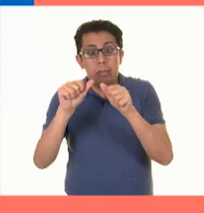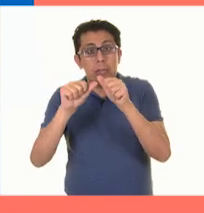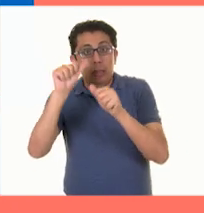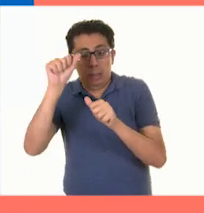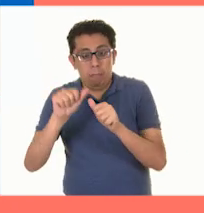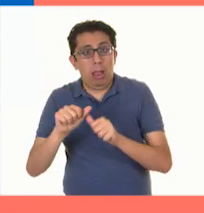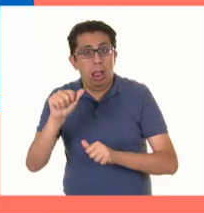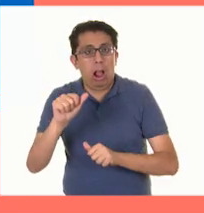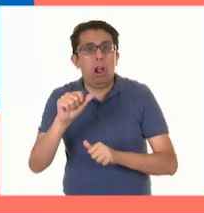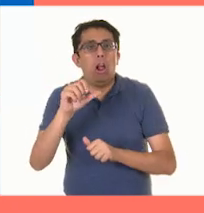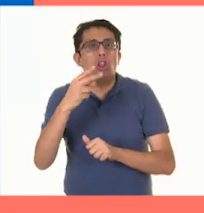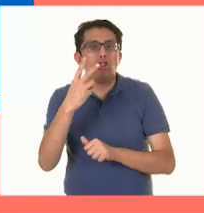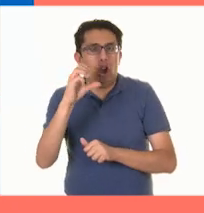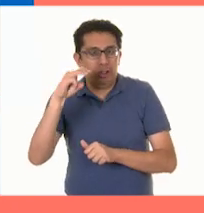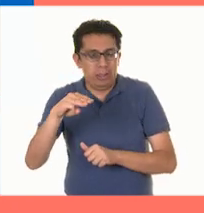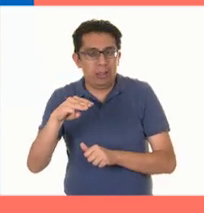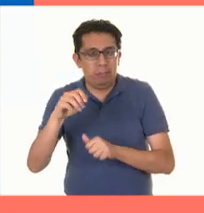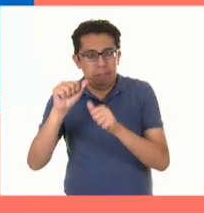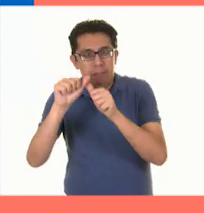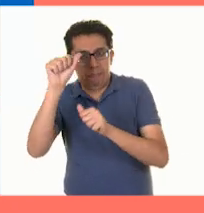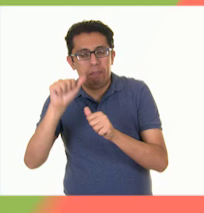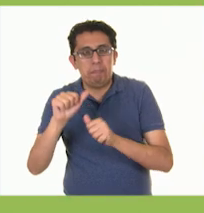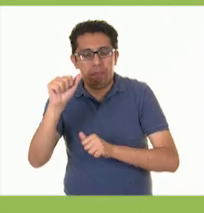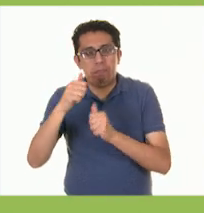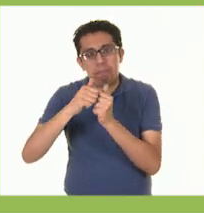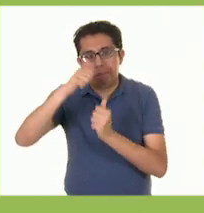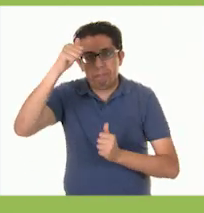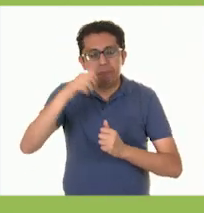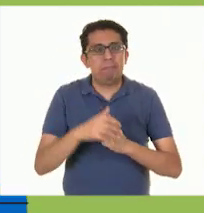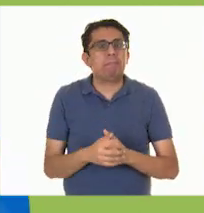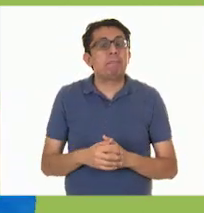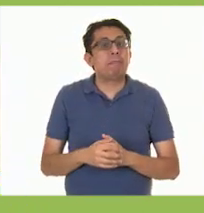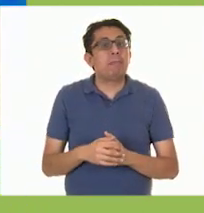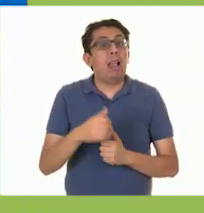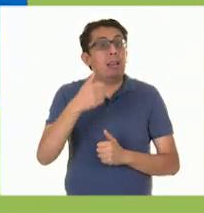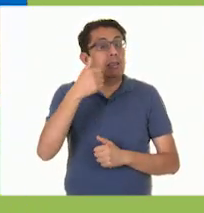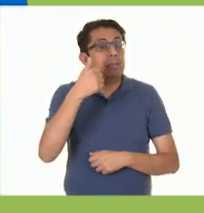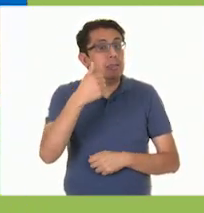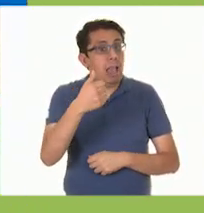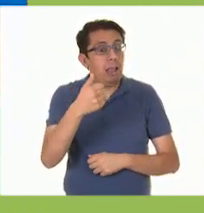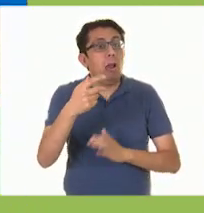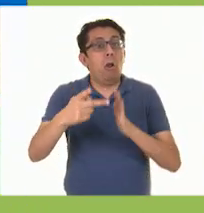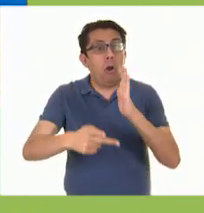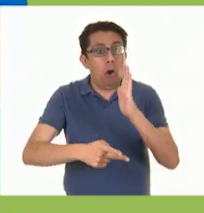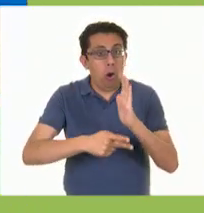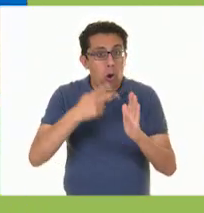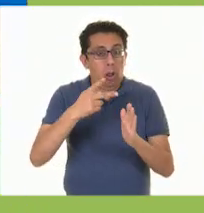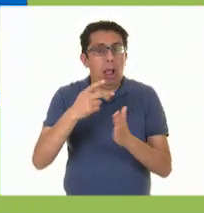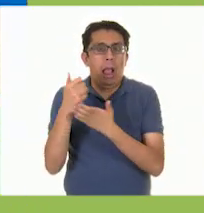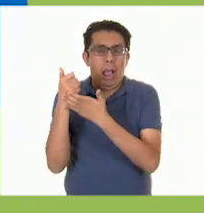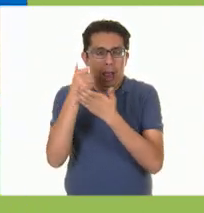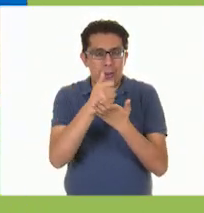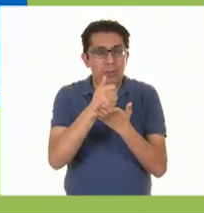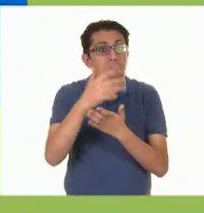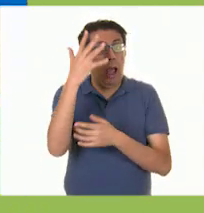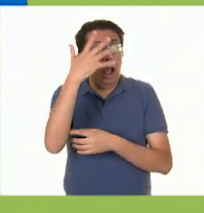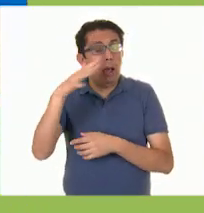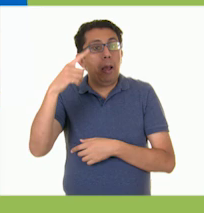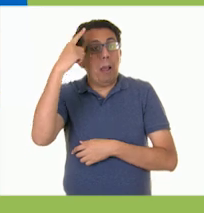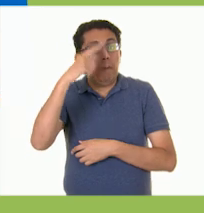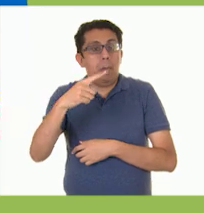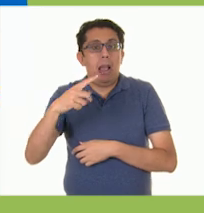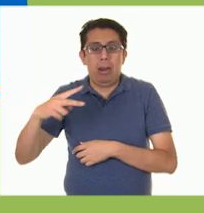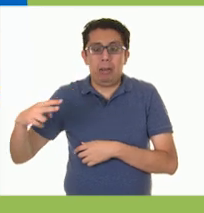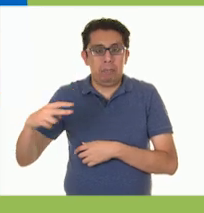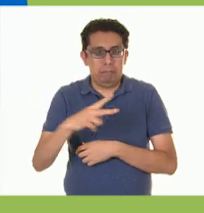2 centímetros de alto arriba y abajo. 6. Nuevamente pide ayuda a un adulto para recortar